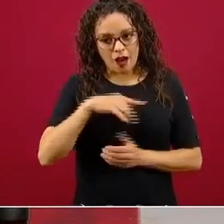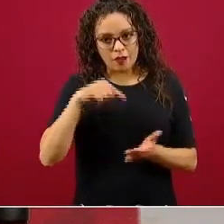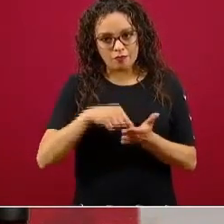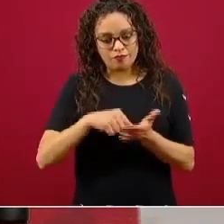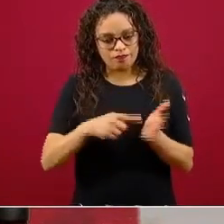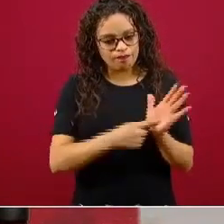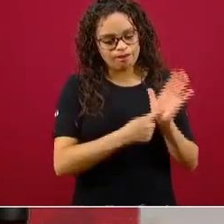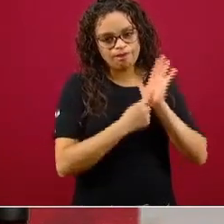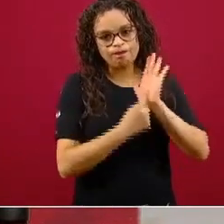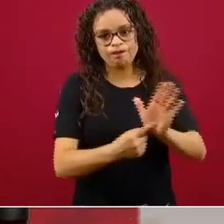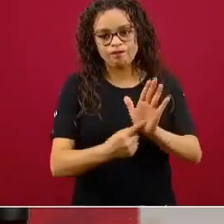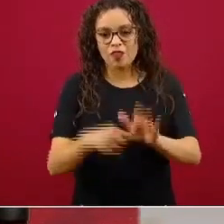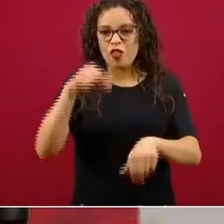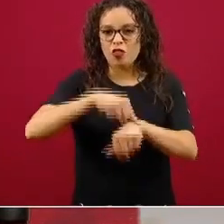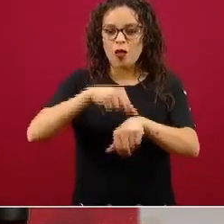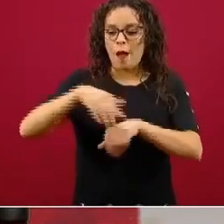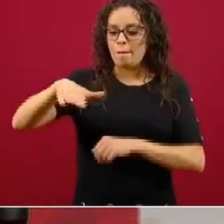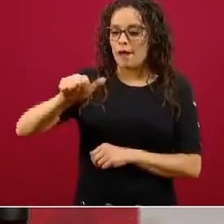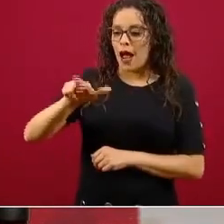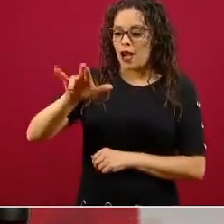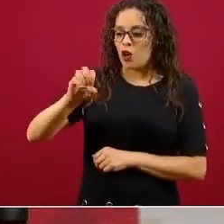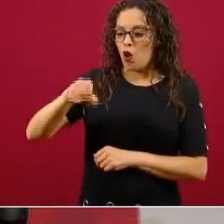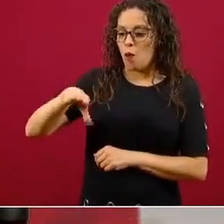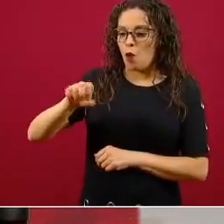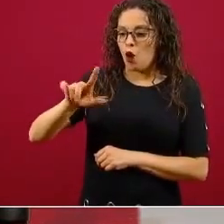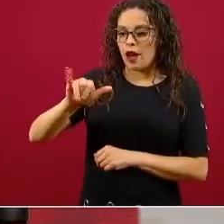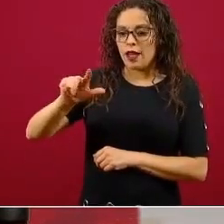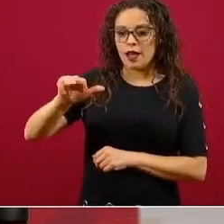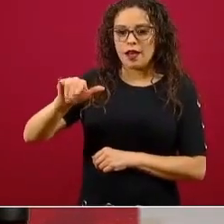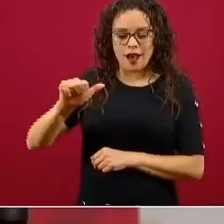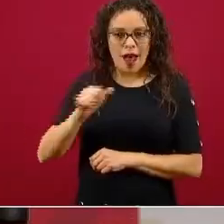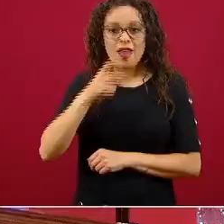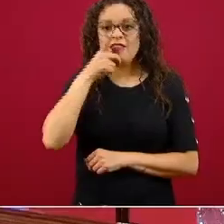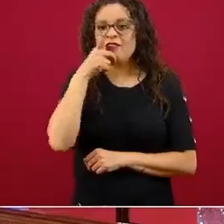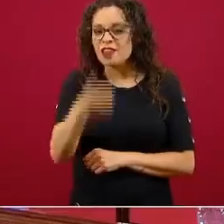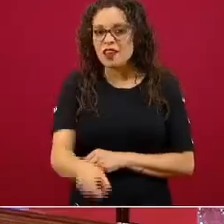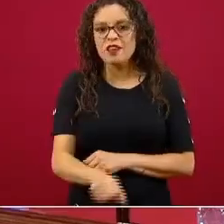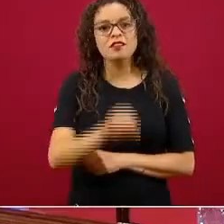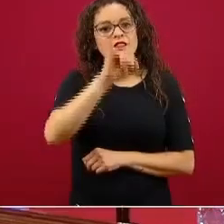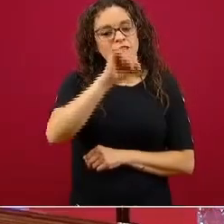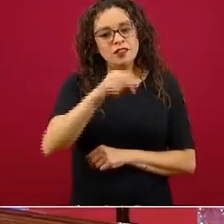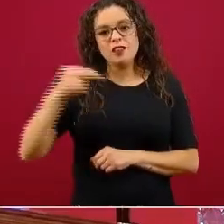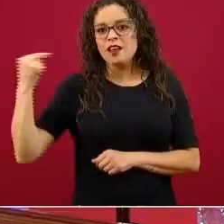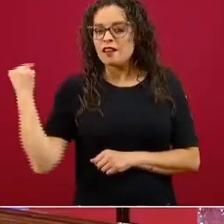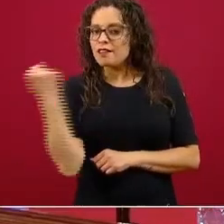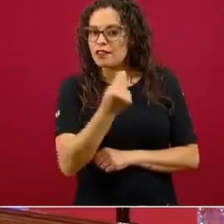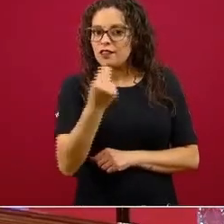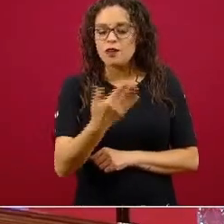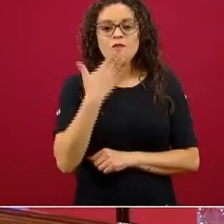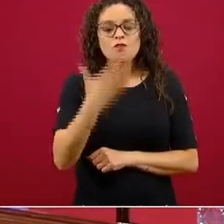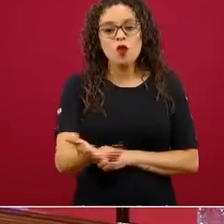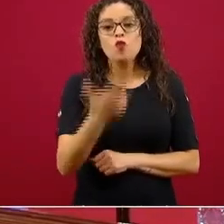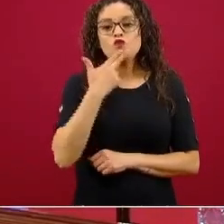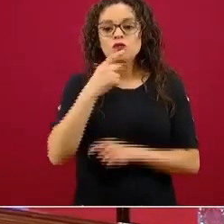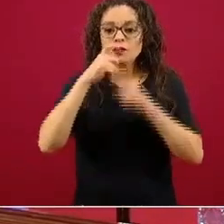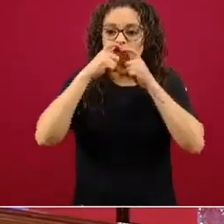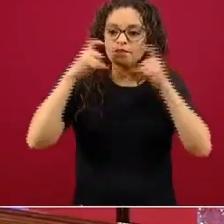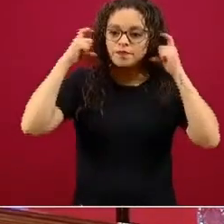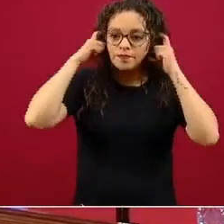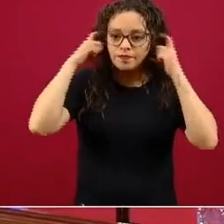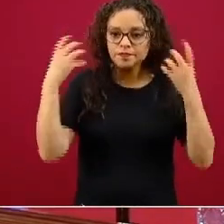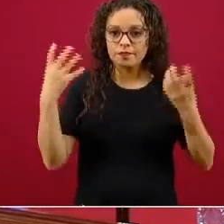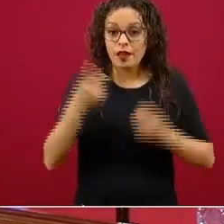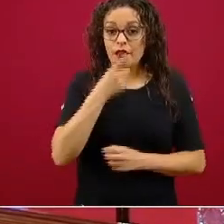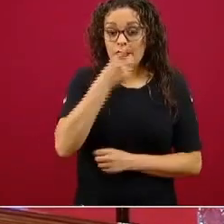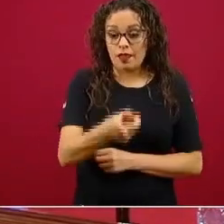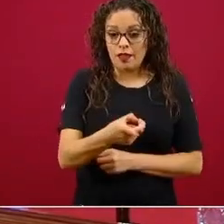Molina había dado esta evidencia, y que aquí persistíamos en negar la utilidad de los cubrebocas y nos peleábamos con el doctor Mario Molina. Quienes estuvieron